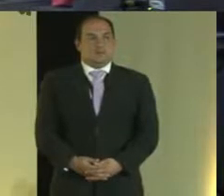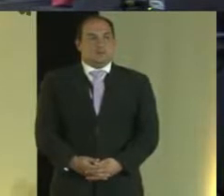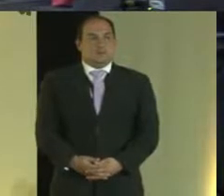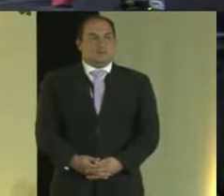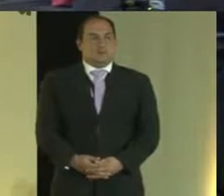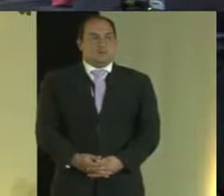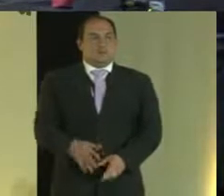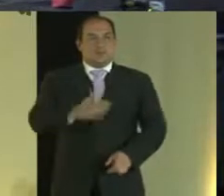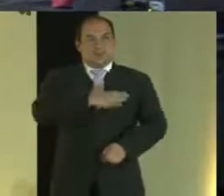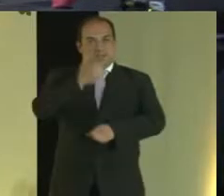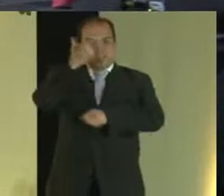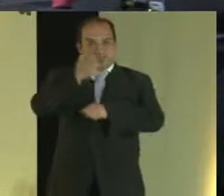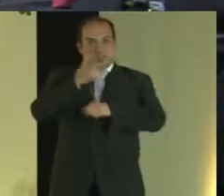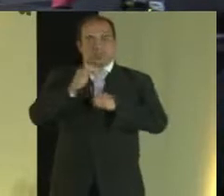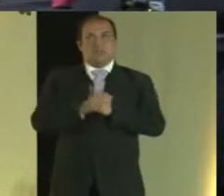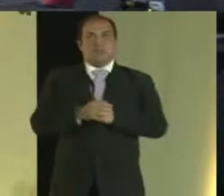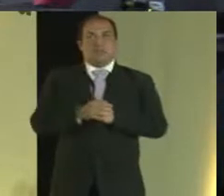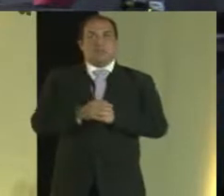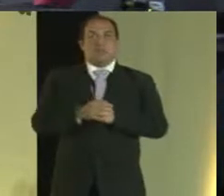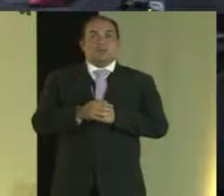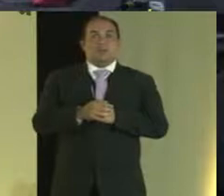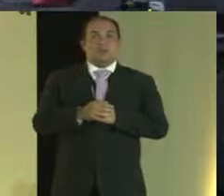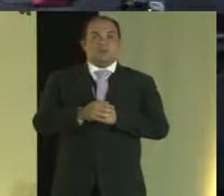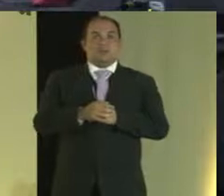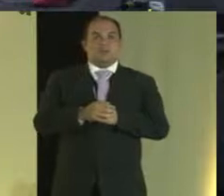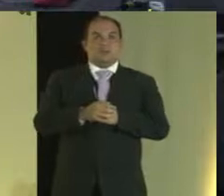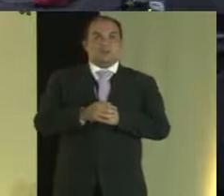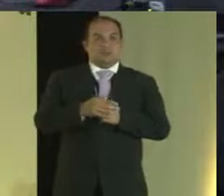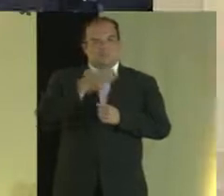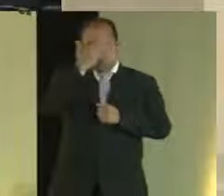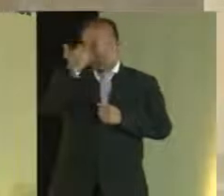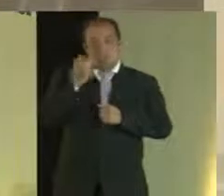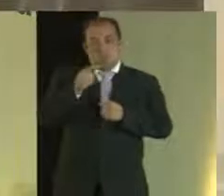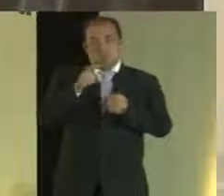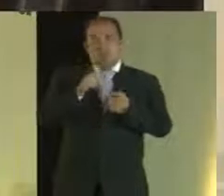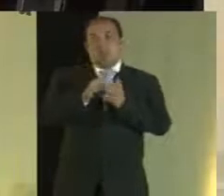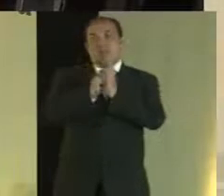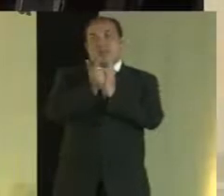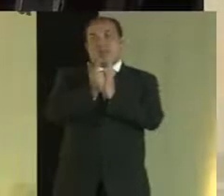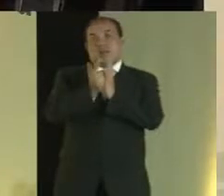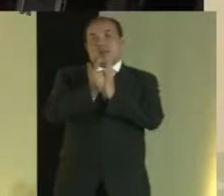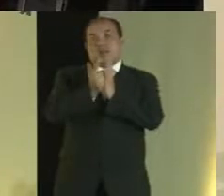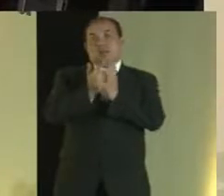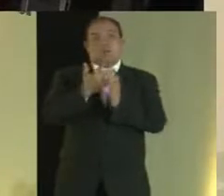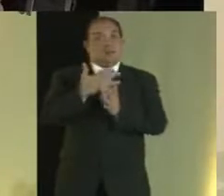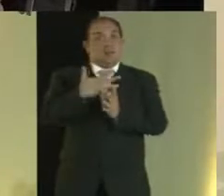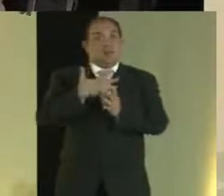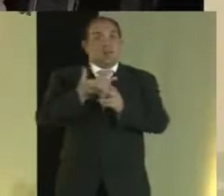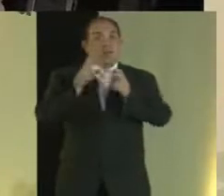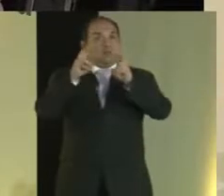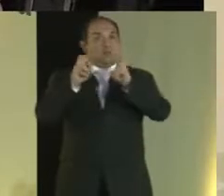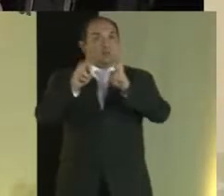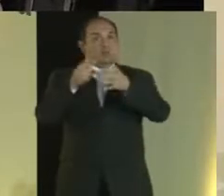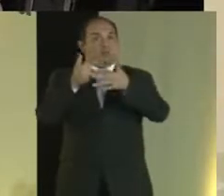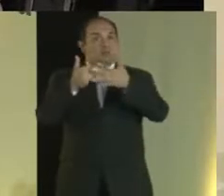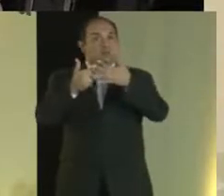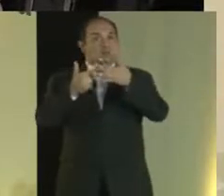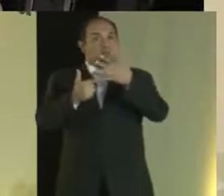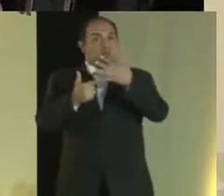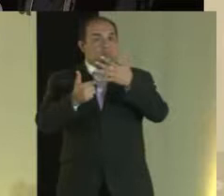Estamos. Buenas noches. Bueno, no sé si dentro de su libro exista algún temario que